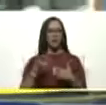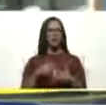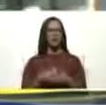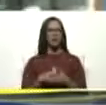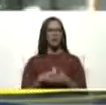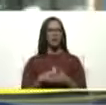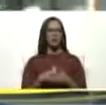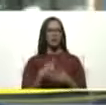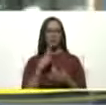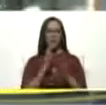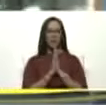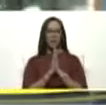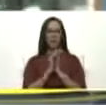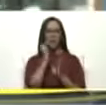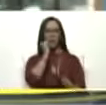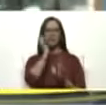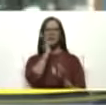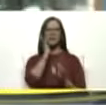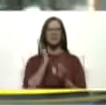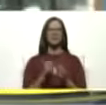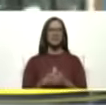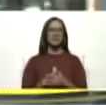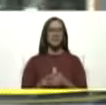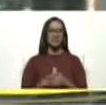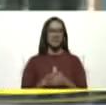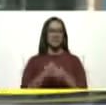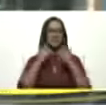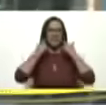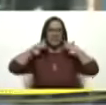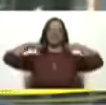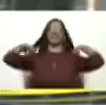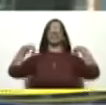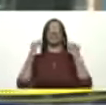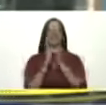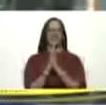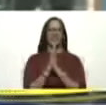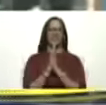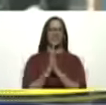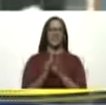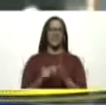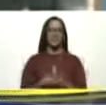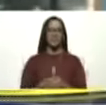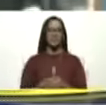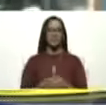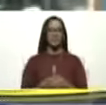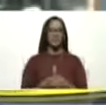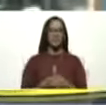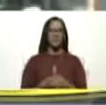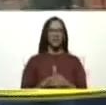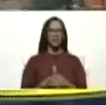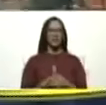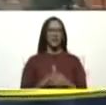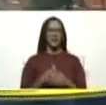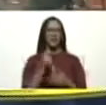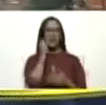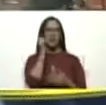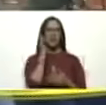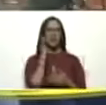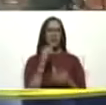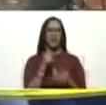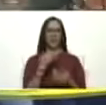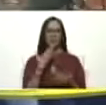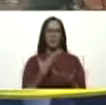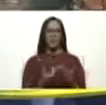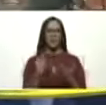piden la bendición a la madrina? Claro, bueno, la bendición, madrina. Pero mira, uno a la madrina, a los padrinos le